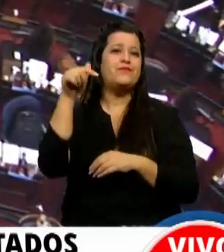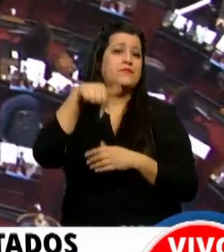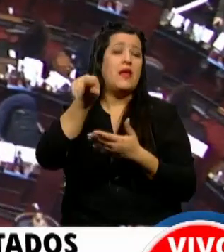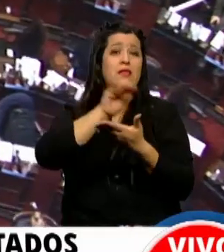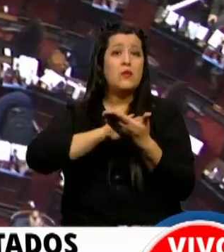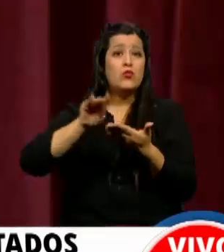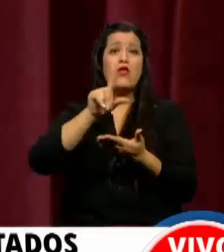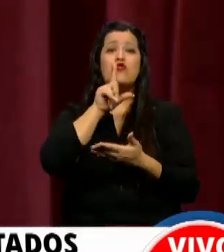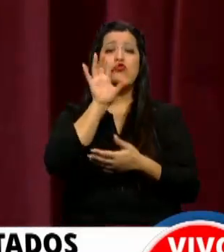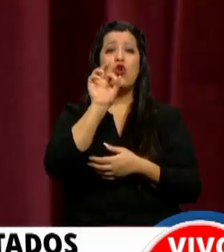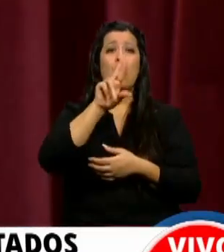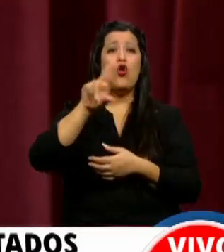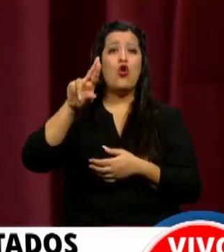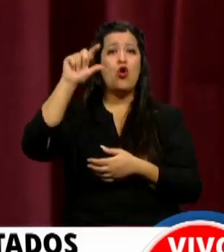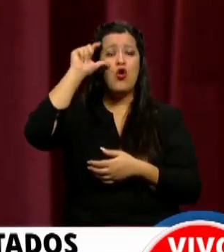Diputado Ignacio Torres.